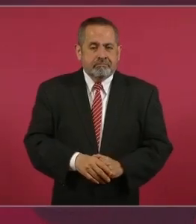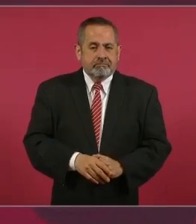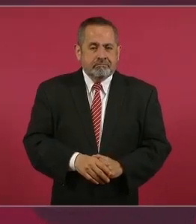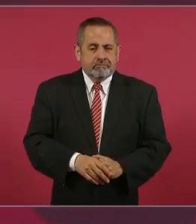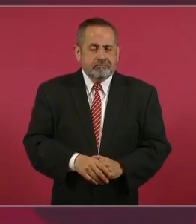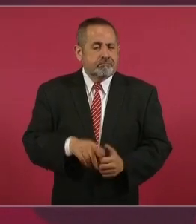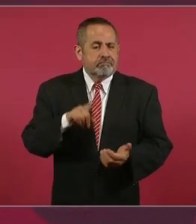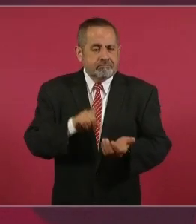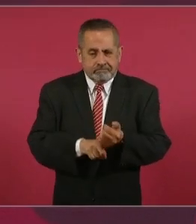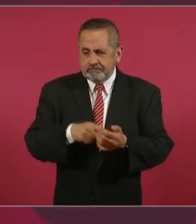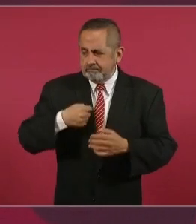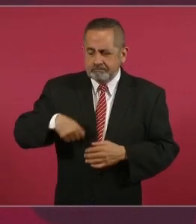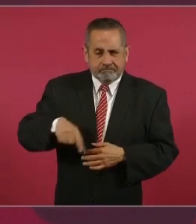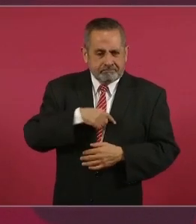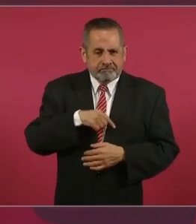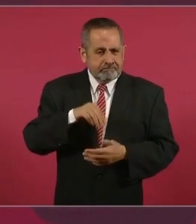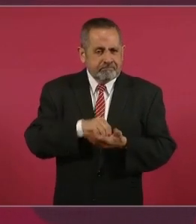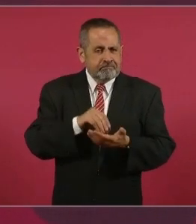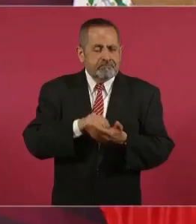estamos